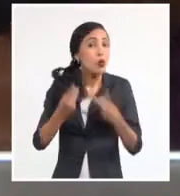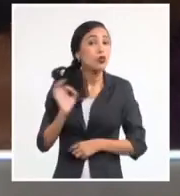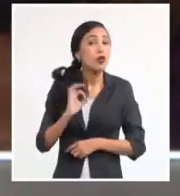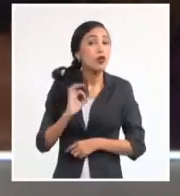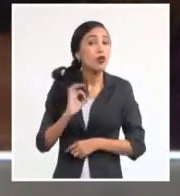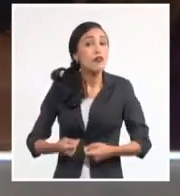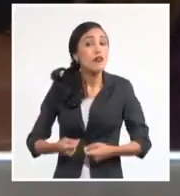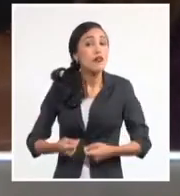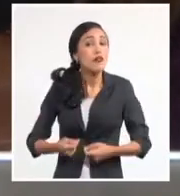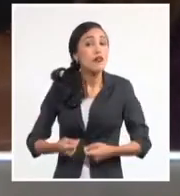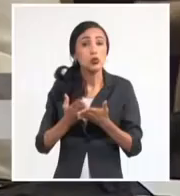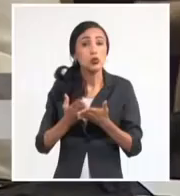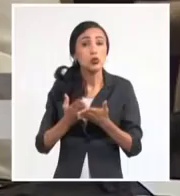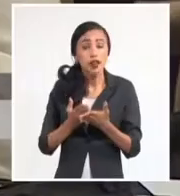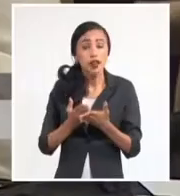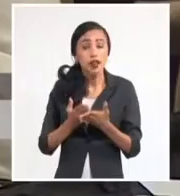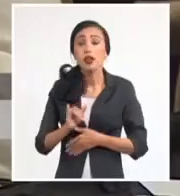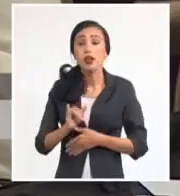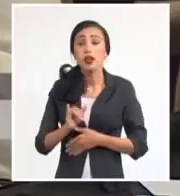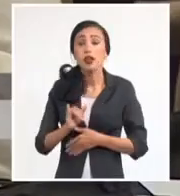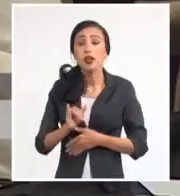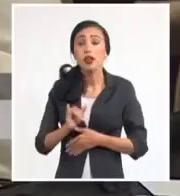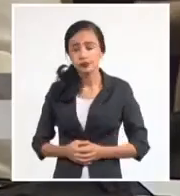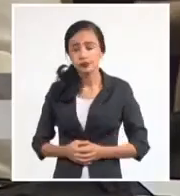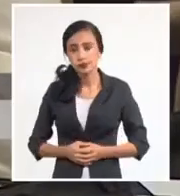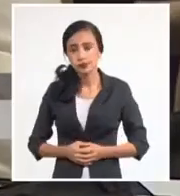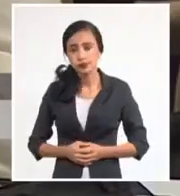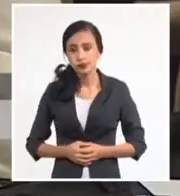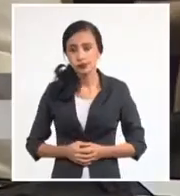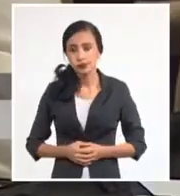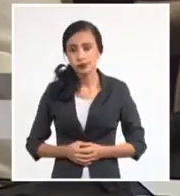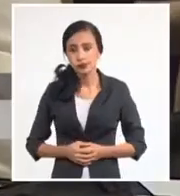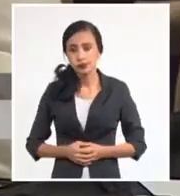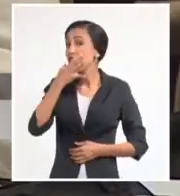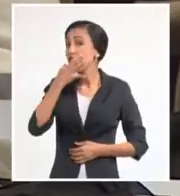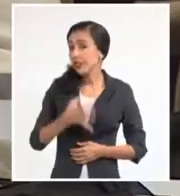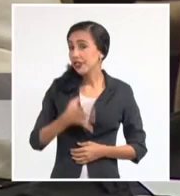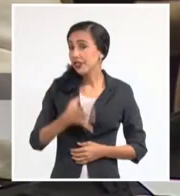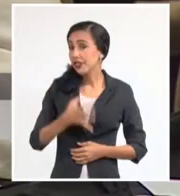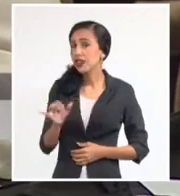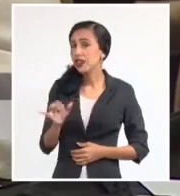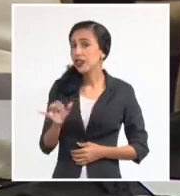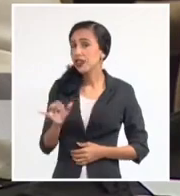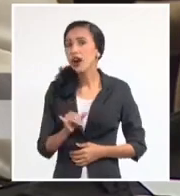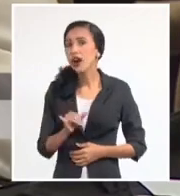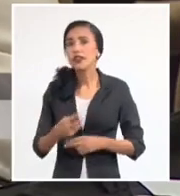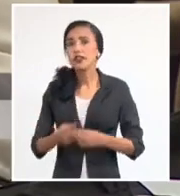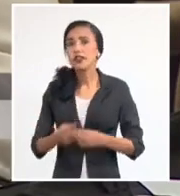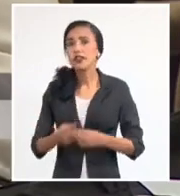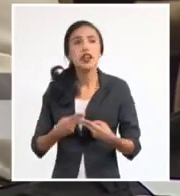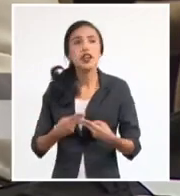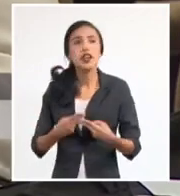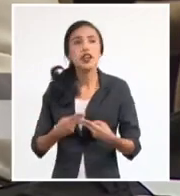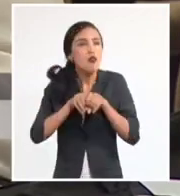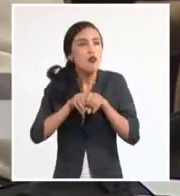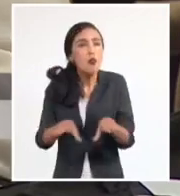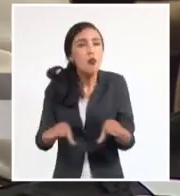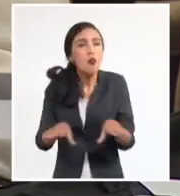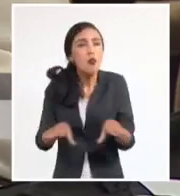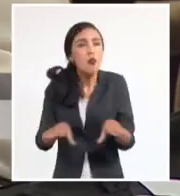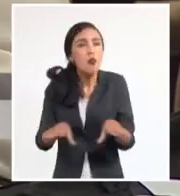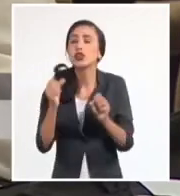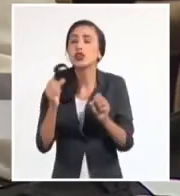que profundizar en ese sentido. Fidel y su capacidad de ejercer influencia política y de trabajar